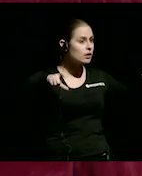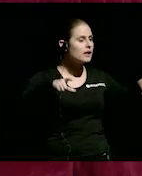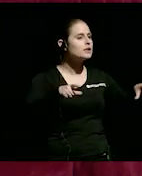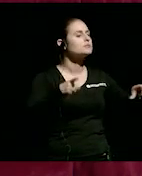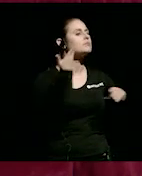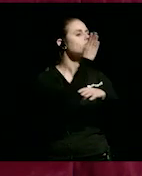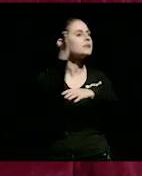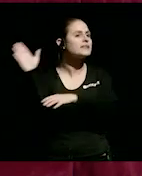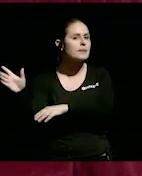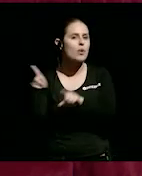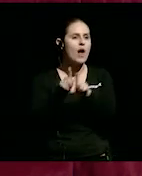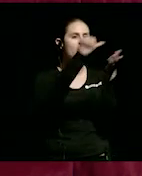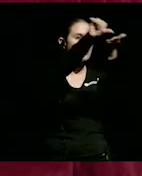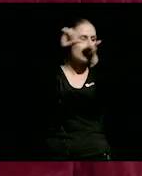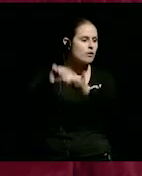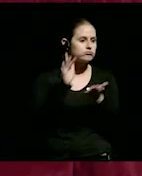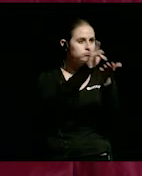por lo que ahora mismo